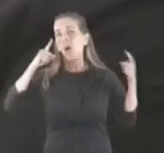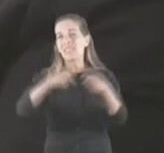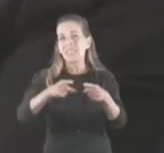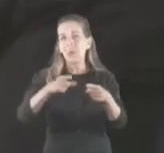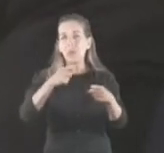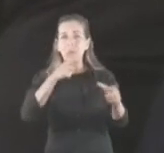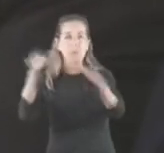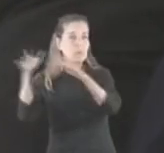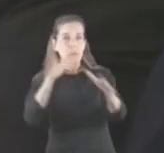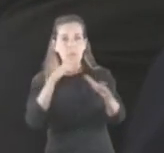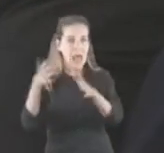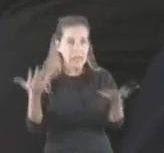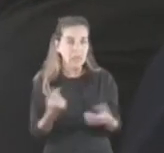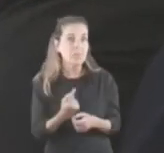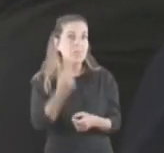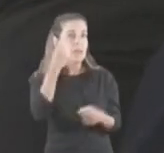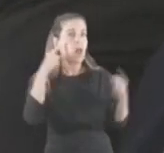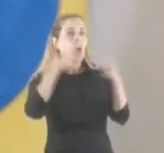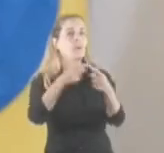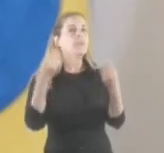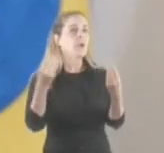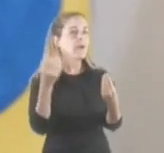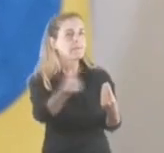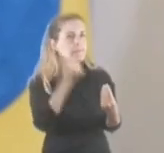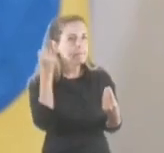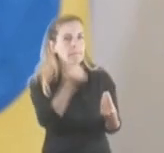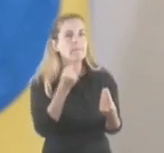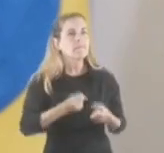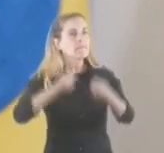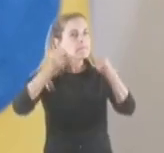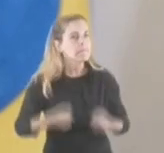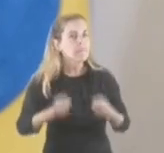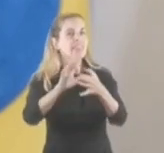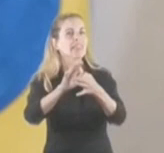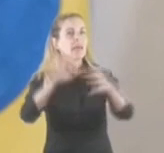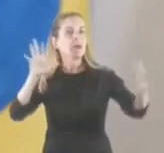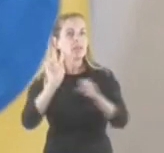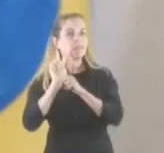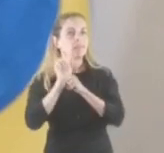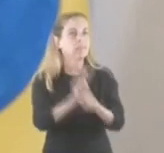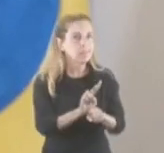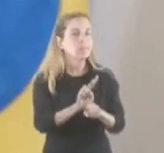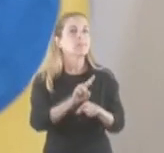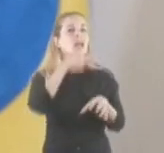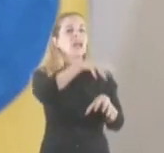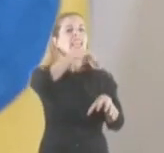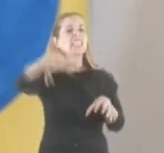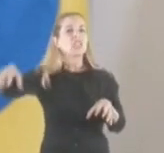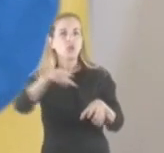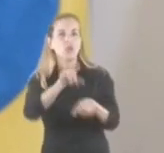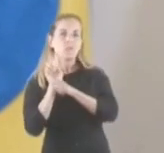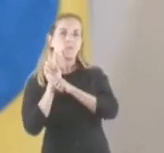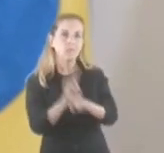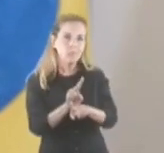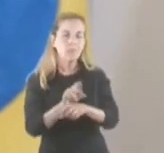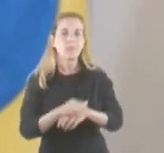parecidos. El primer desafío es consolidar la democracia y las instituciones. O primeiro deles é consolidar a democracia e